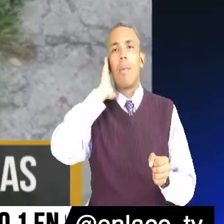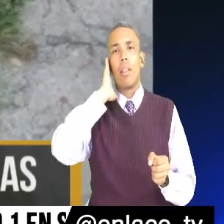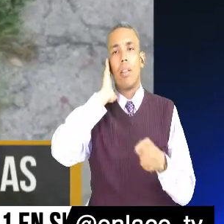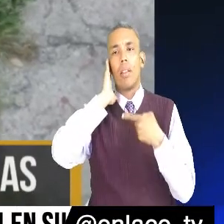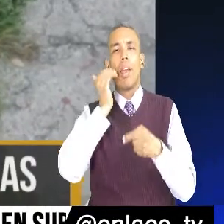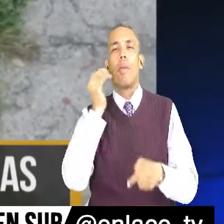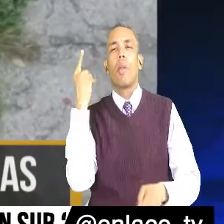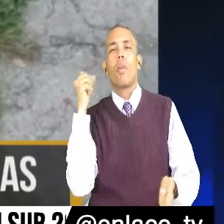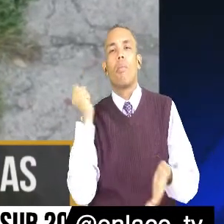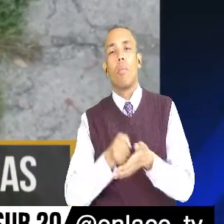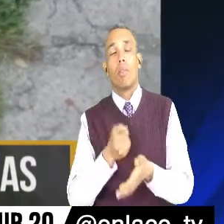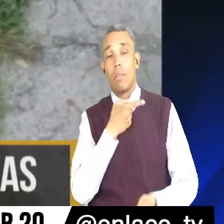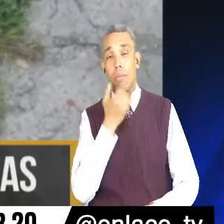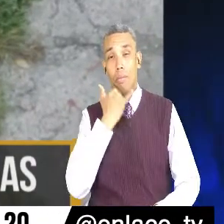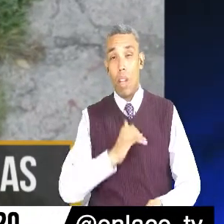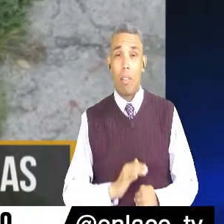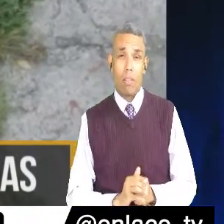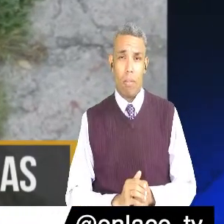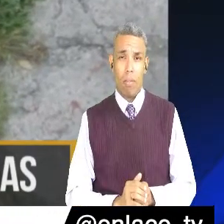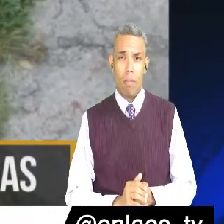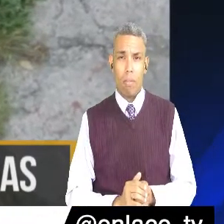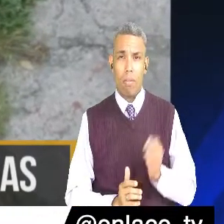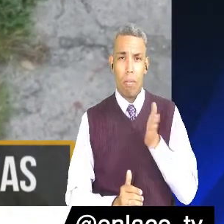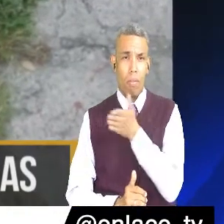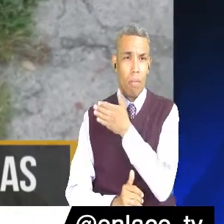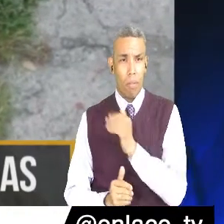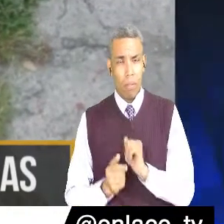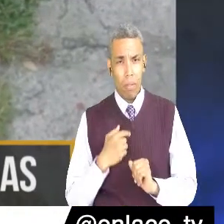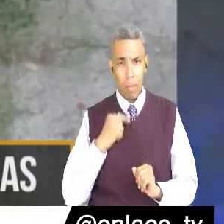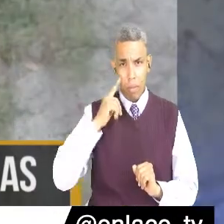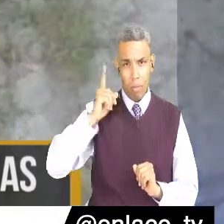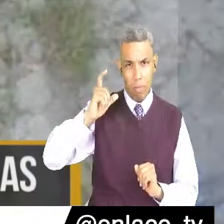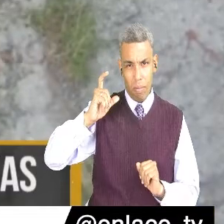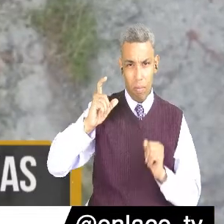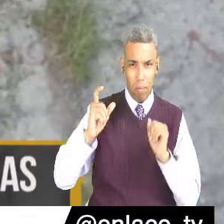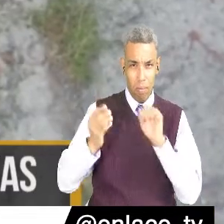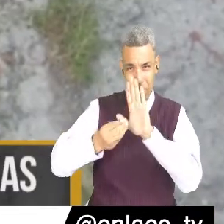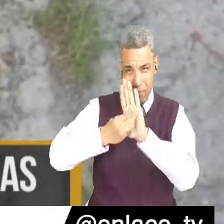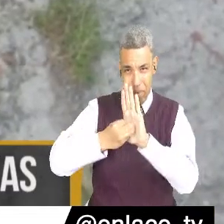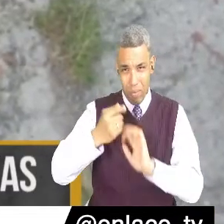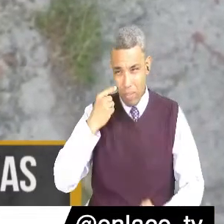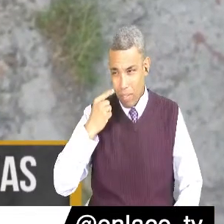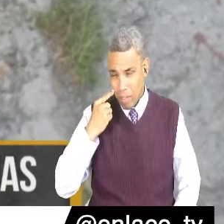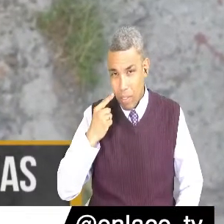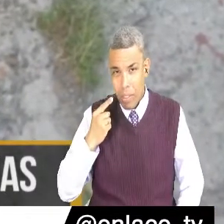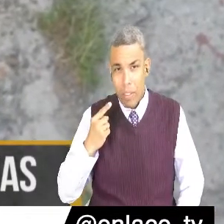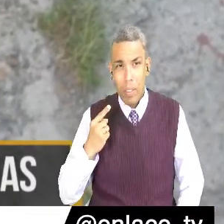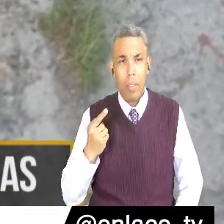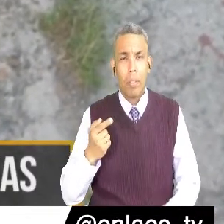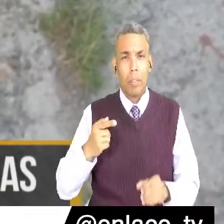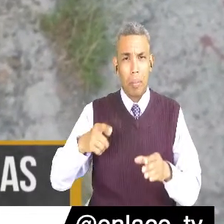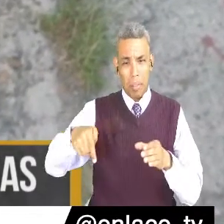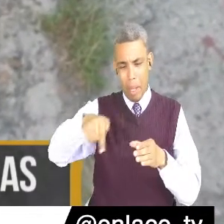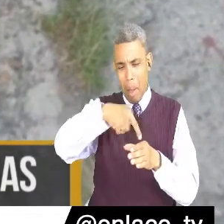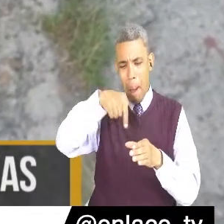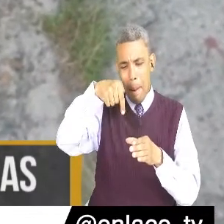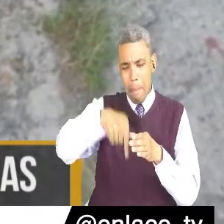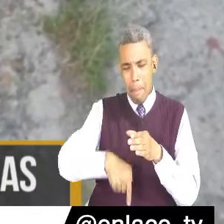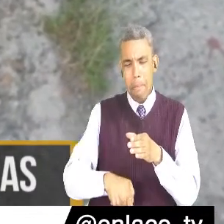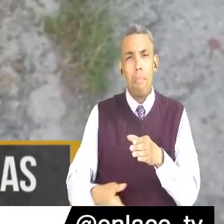Reportero Ciudadano envió a través del WhatsApp de Enlace Televisión esta fotografía en la que se ve cómo una alcantarilla de la carrera 17 con